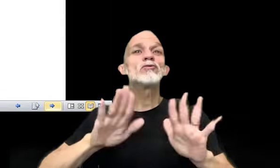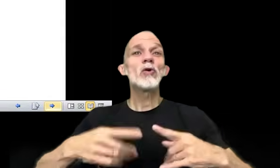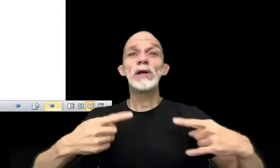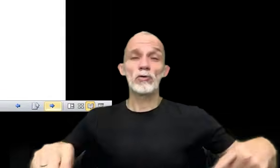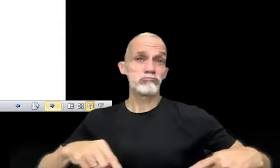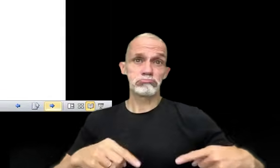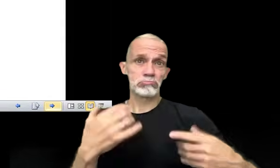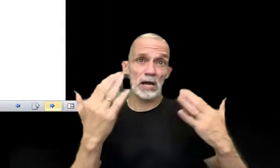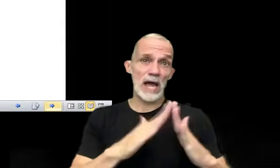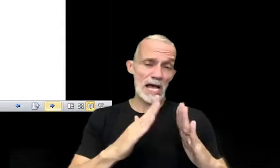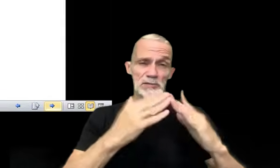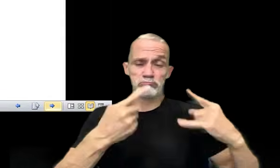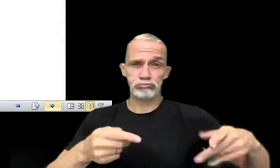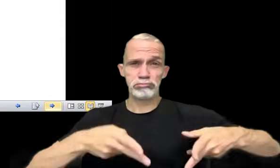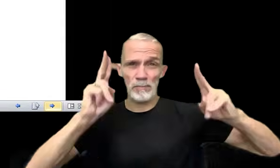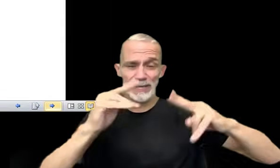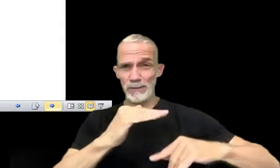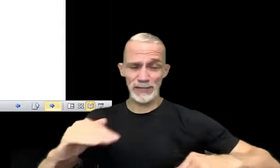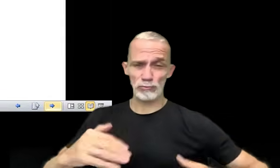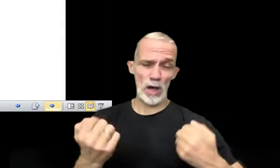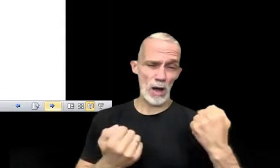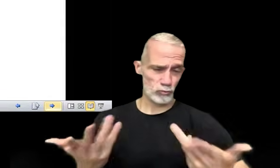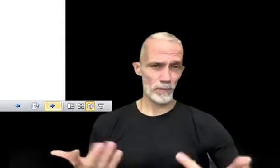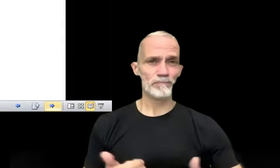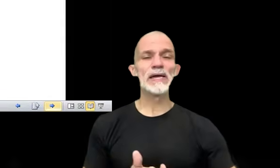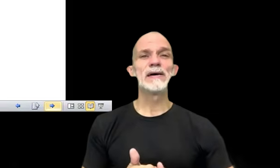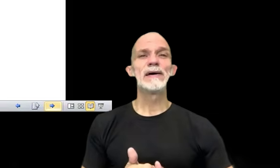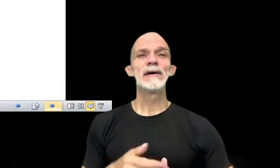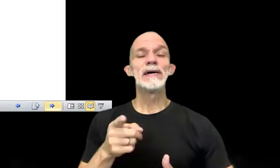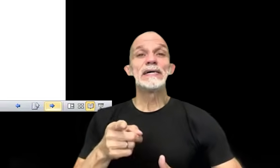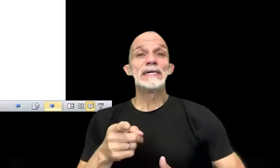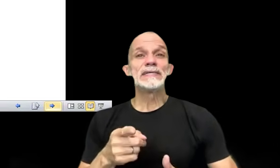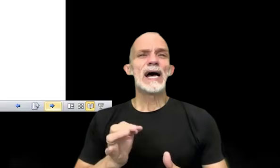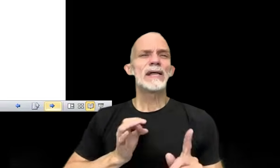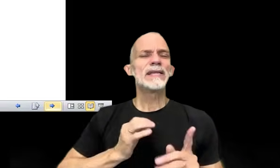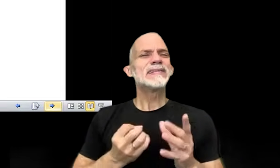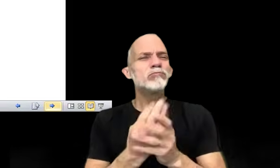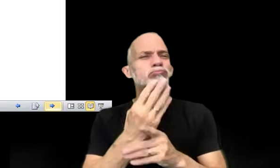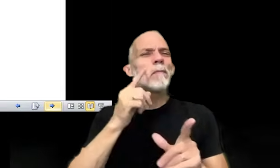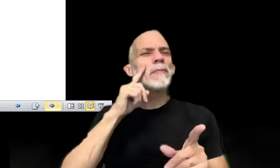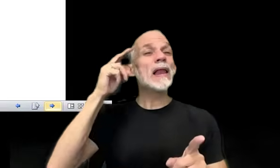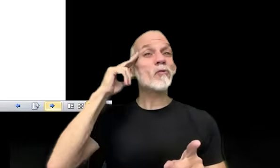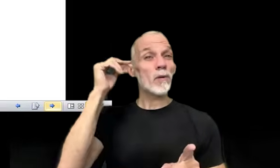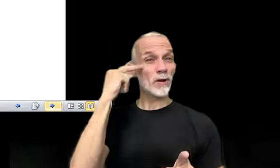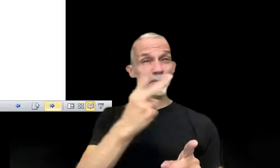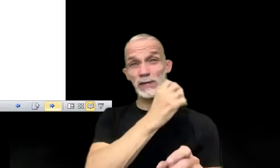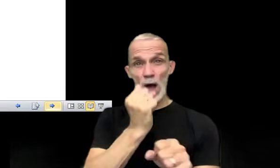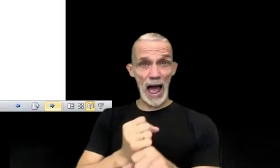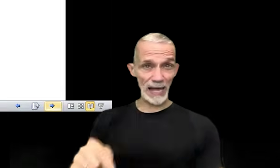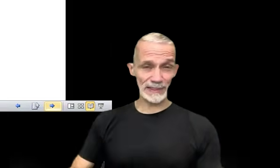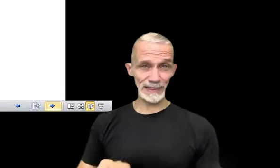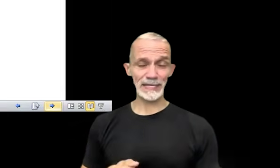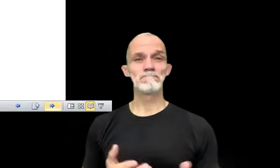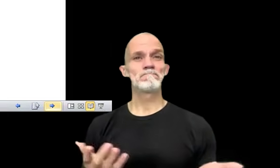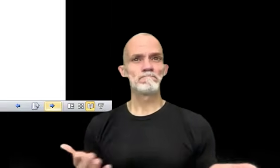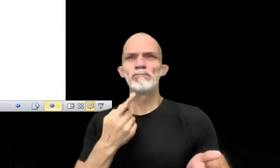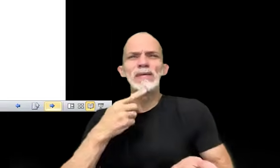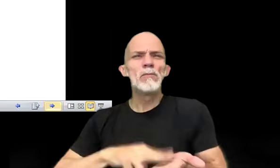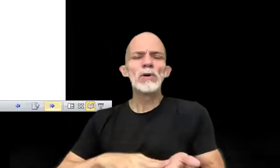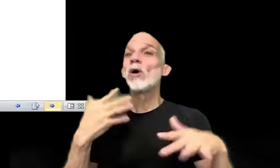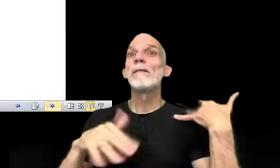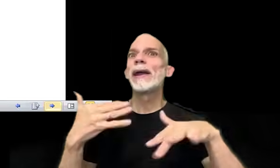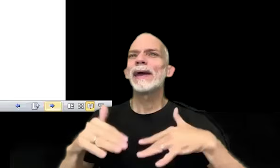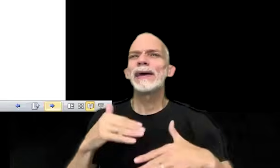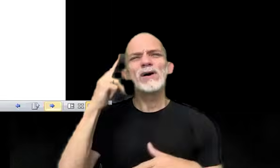al patrimonio. Impuesto que, como les decía, nos acompaña desde 1992. Imagínense, fue un impuesto